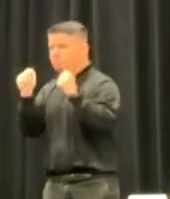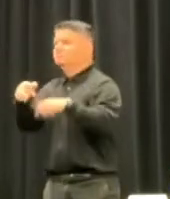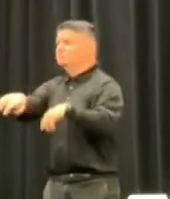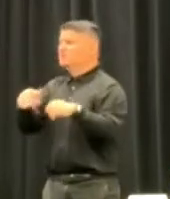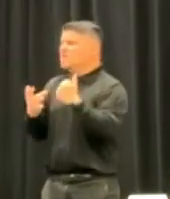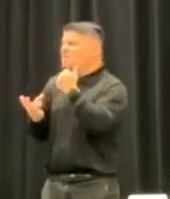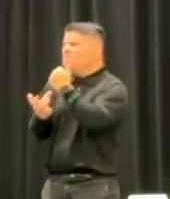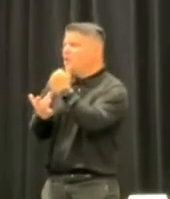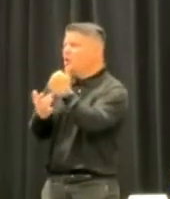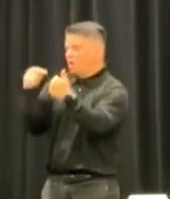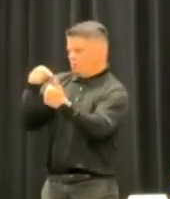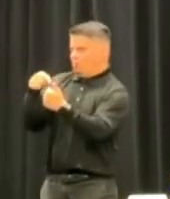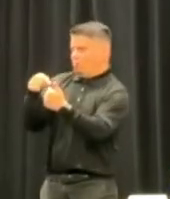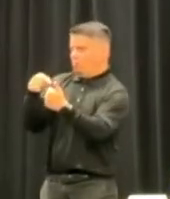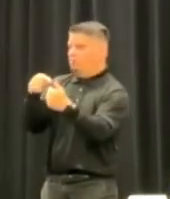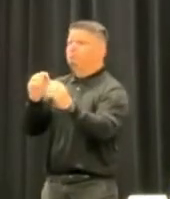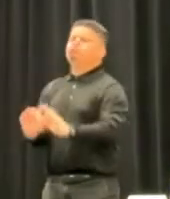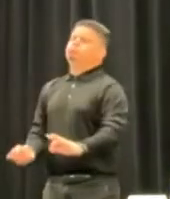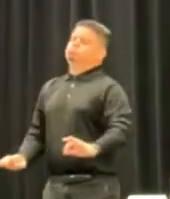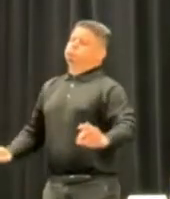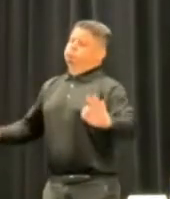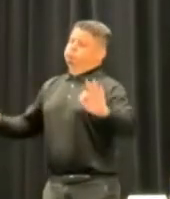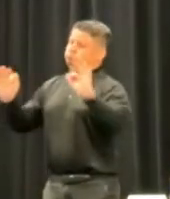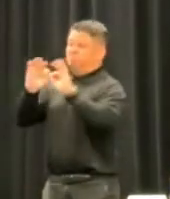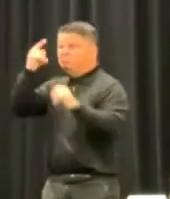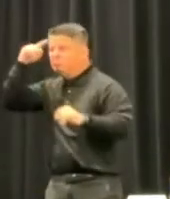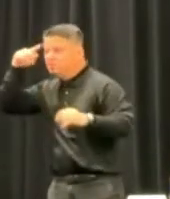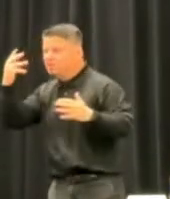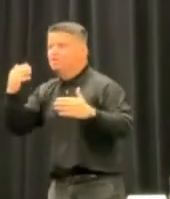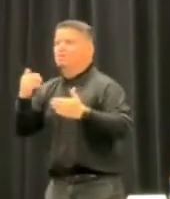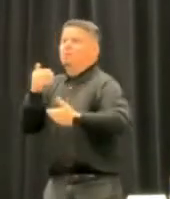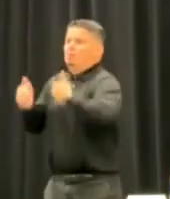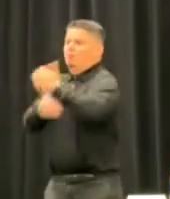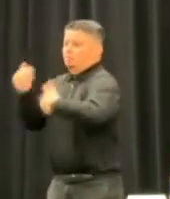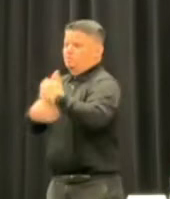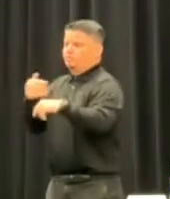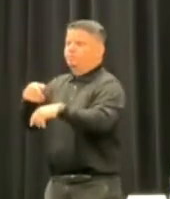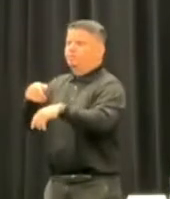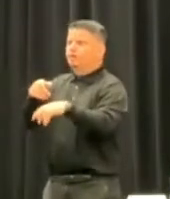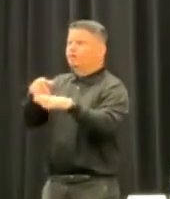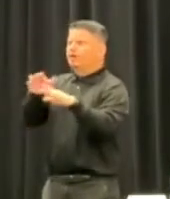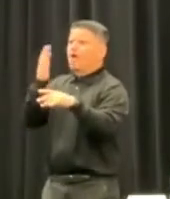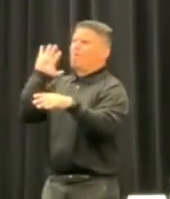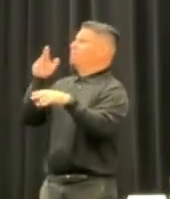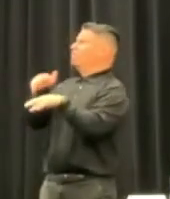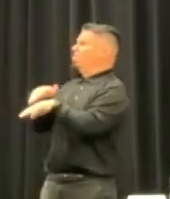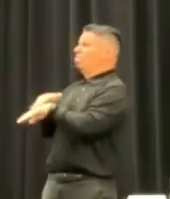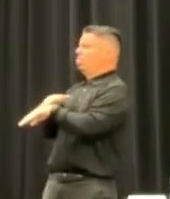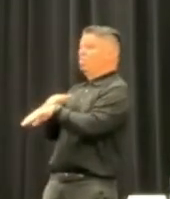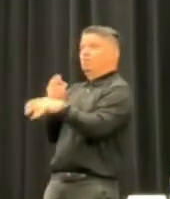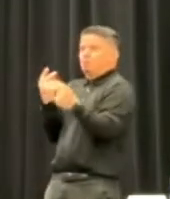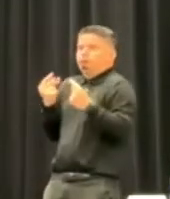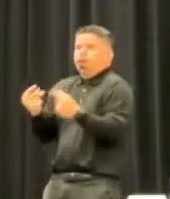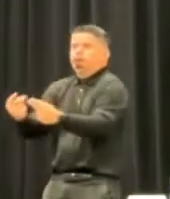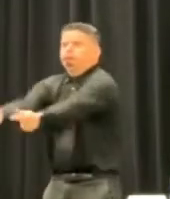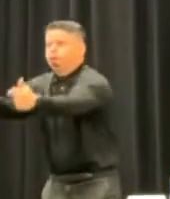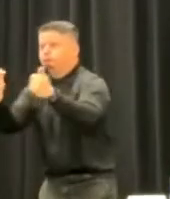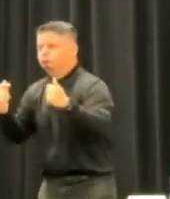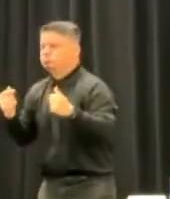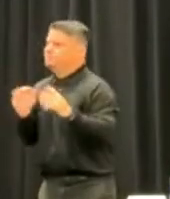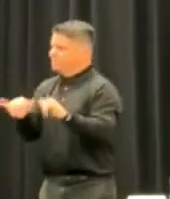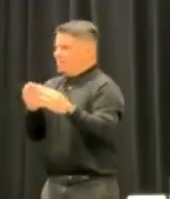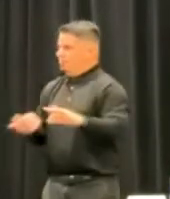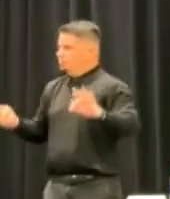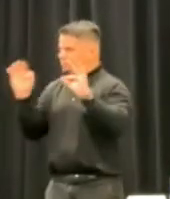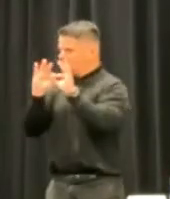de burocracia y tenemos que empezar a pensar de una forma bien proactiva en la estrategia de integrar digitalización en cada